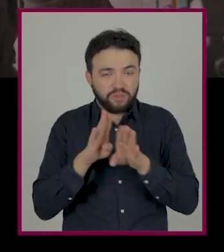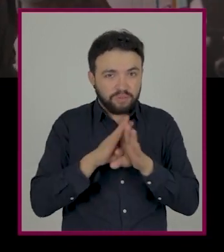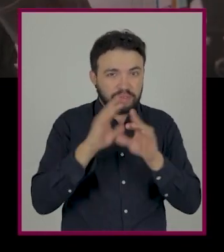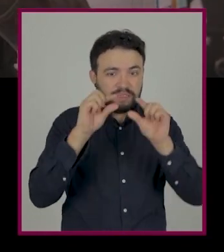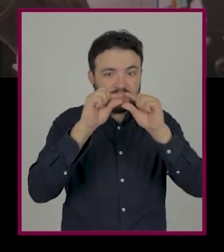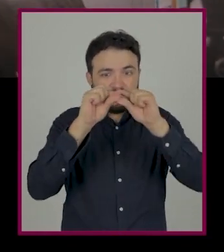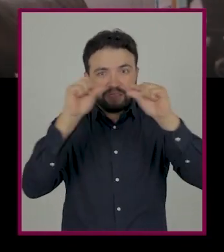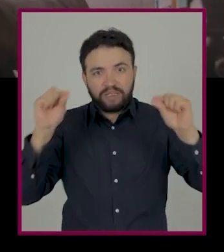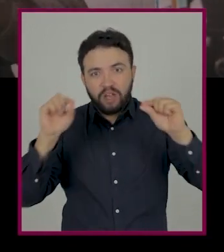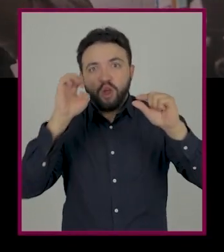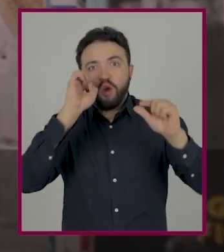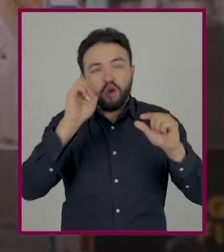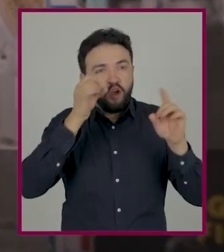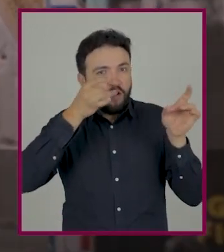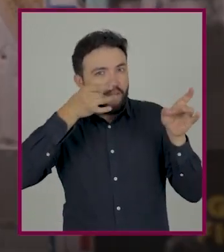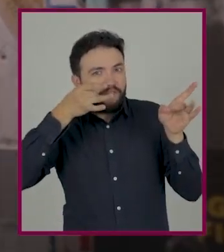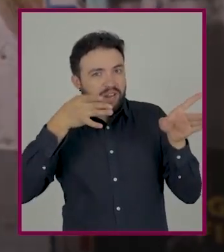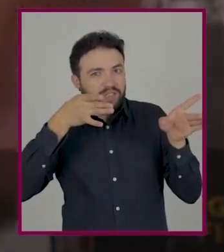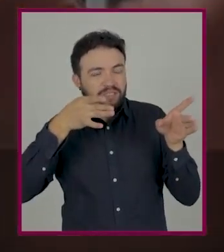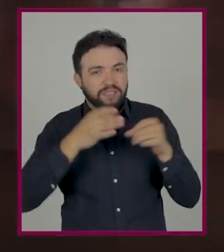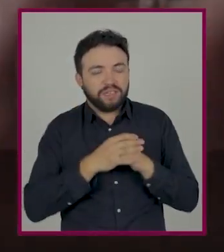Unidos por líneas o flechas.